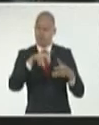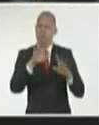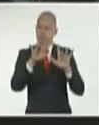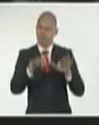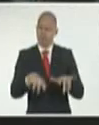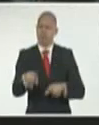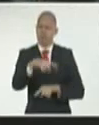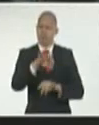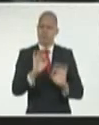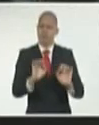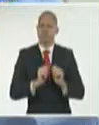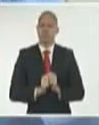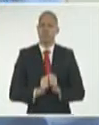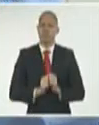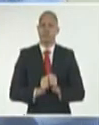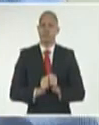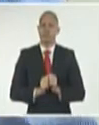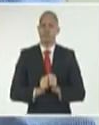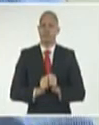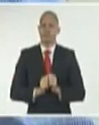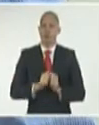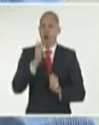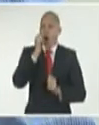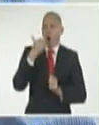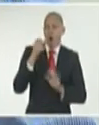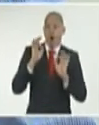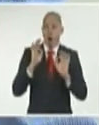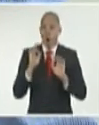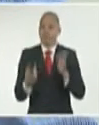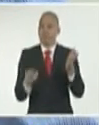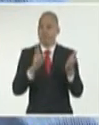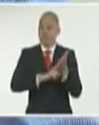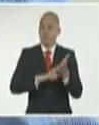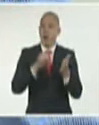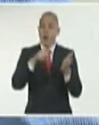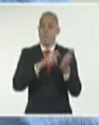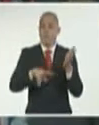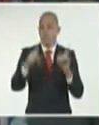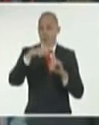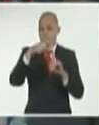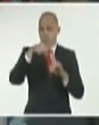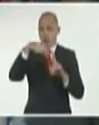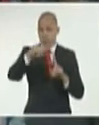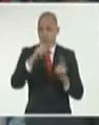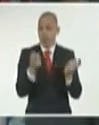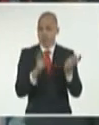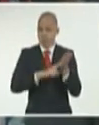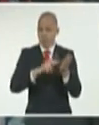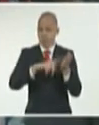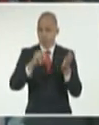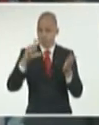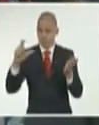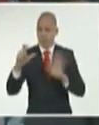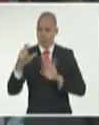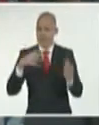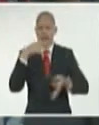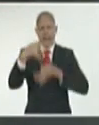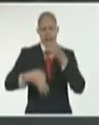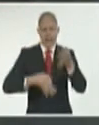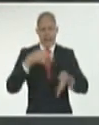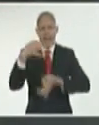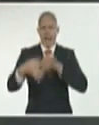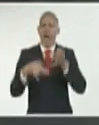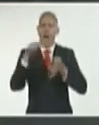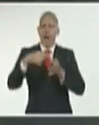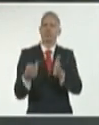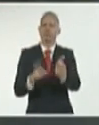Manuel René Pérez Gallego, primer secretario del Comité Provincial del Partido en Las Tunas, expuso el protagonismo de la militancia de manera